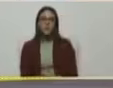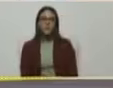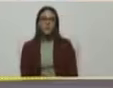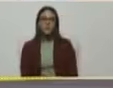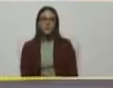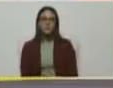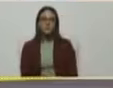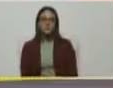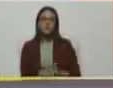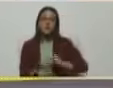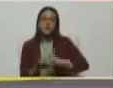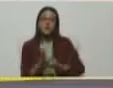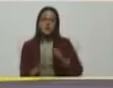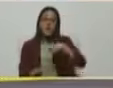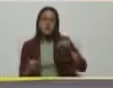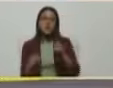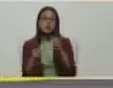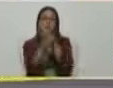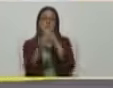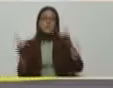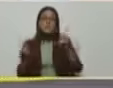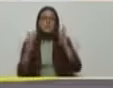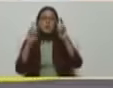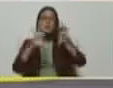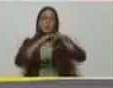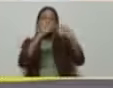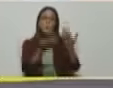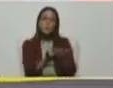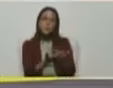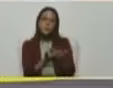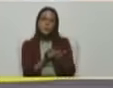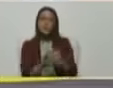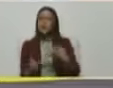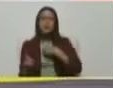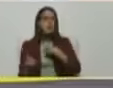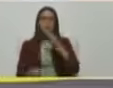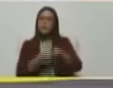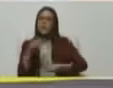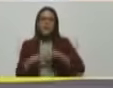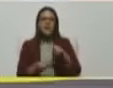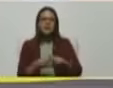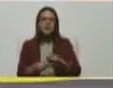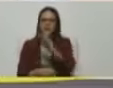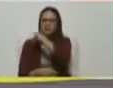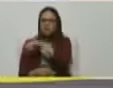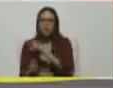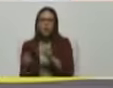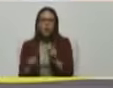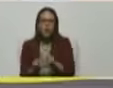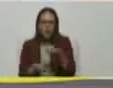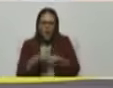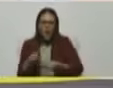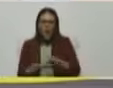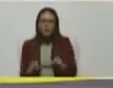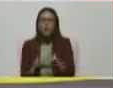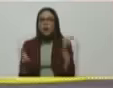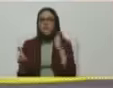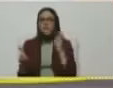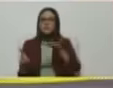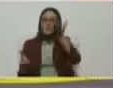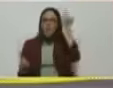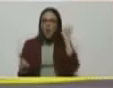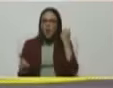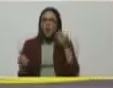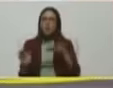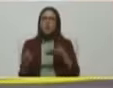Es la diplomacia del nuevo mundo. No puede ser la diplomacia de las cañoneras o la